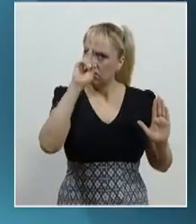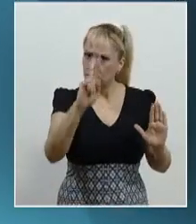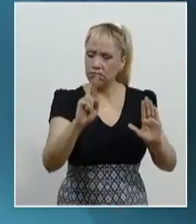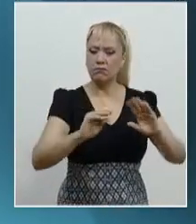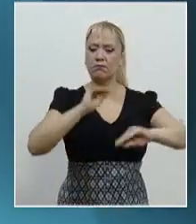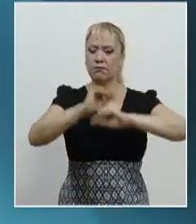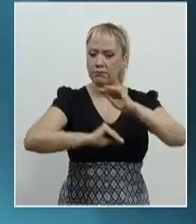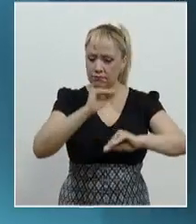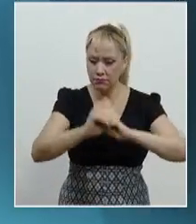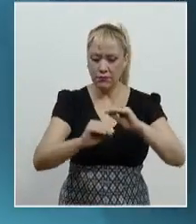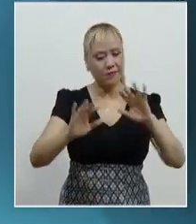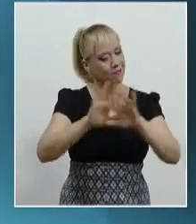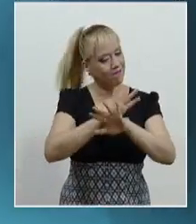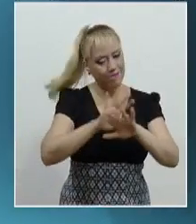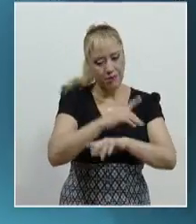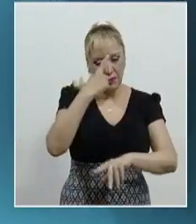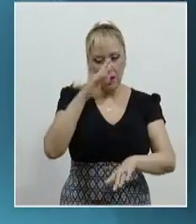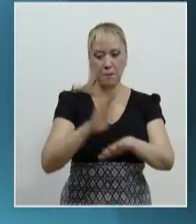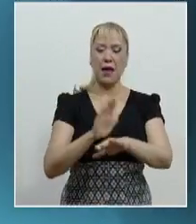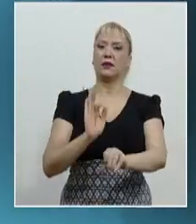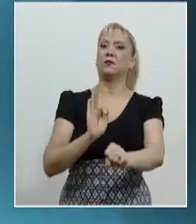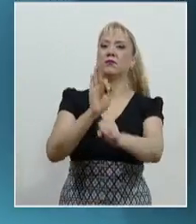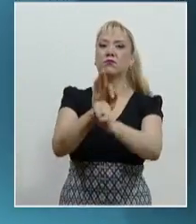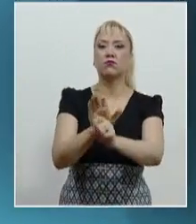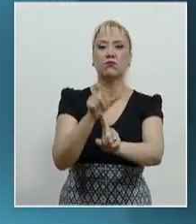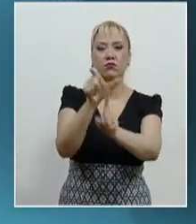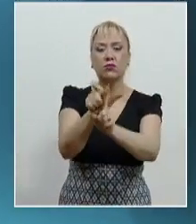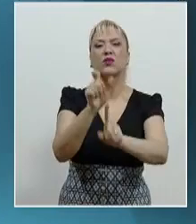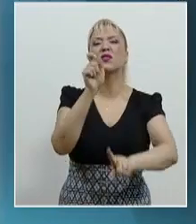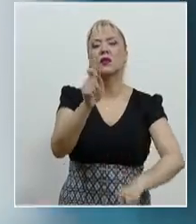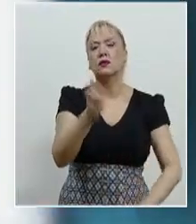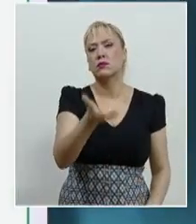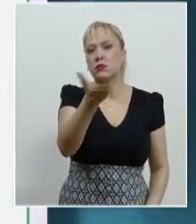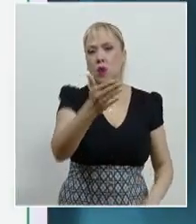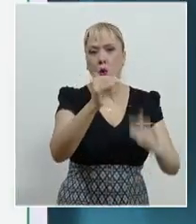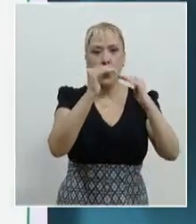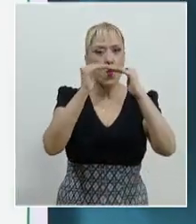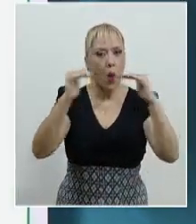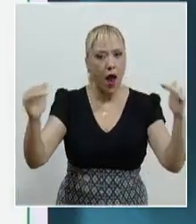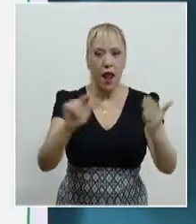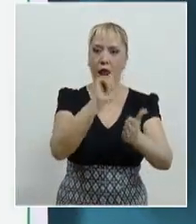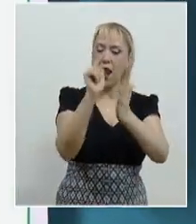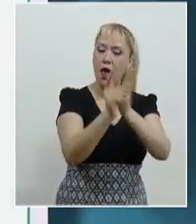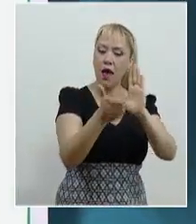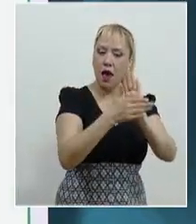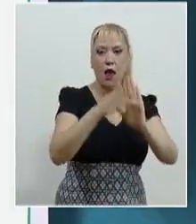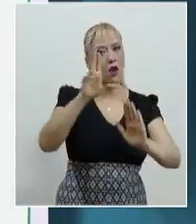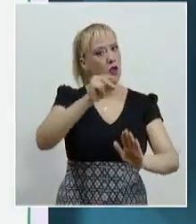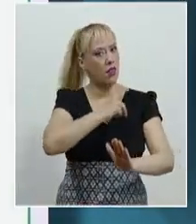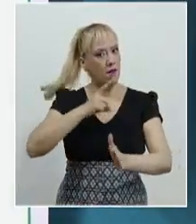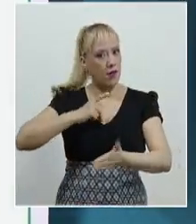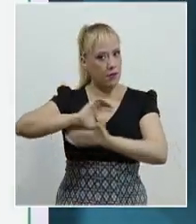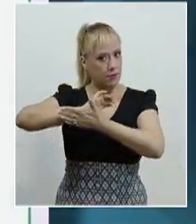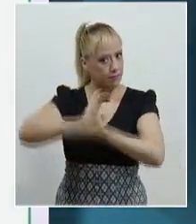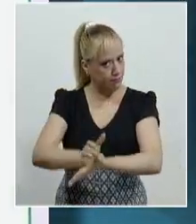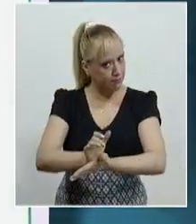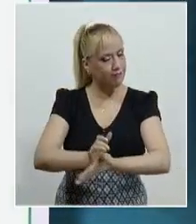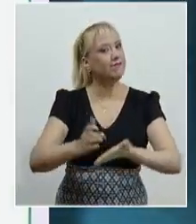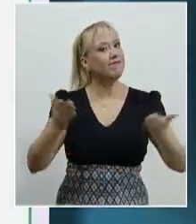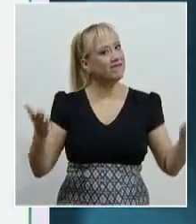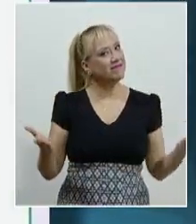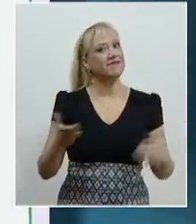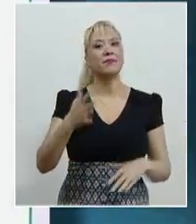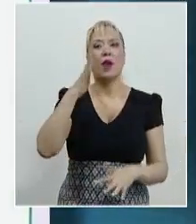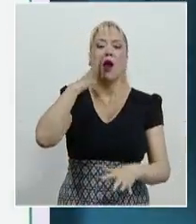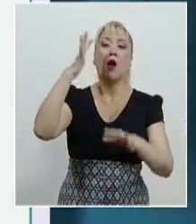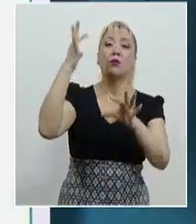desarrollados, perfeccionados y protegidos para consolidar los principios de igualdad jurídica y no discriminación. Establece el